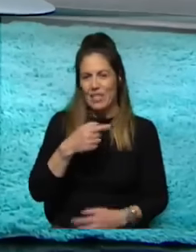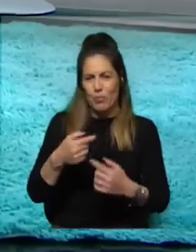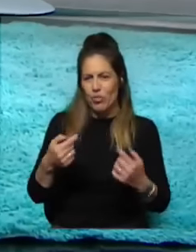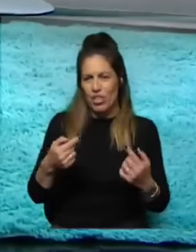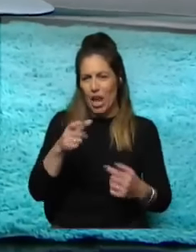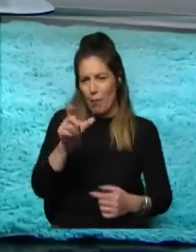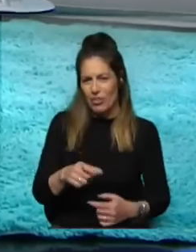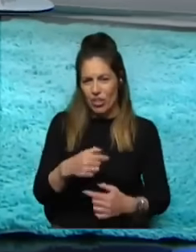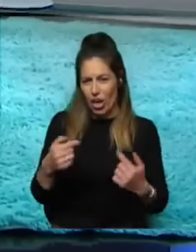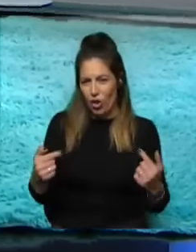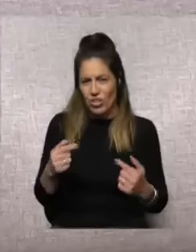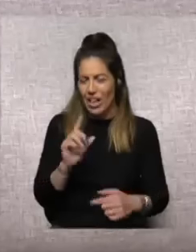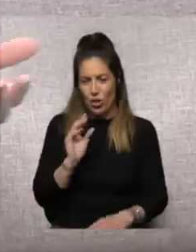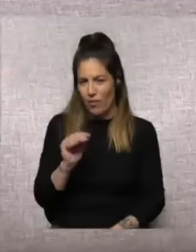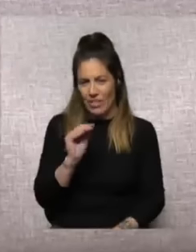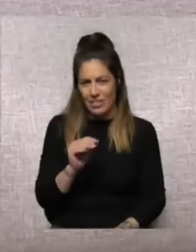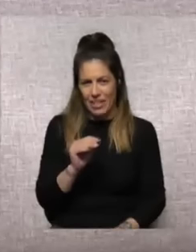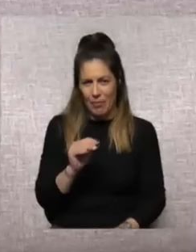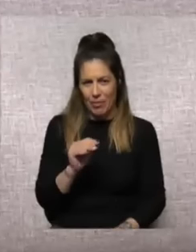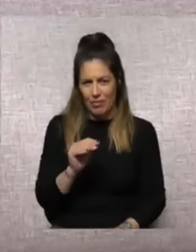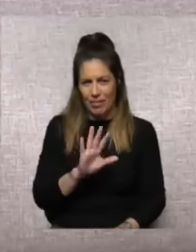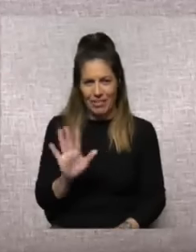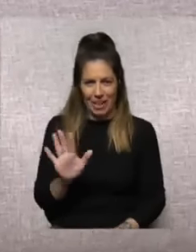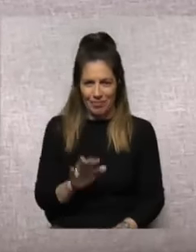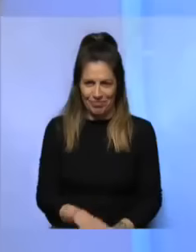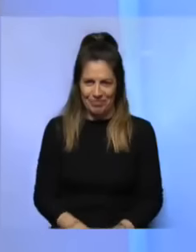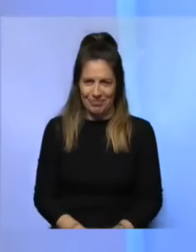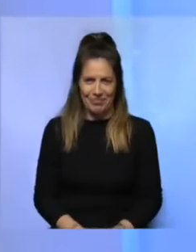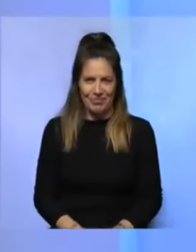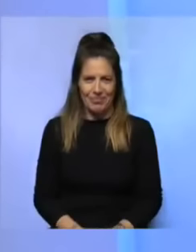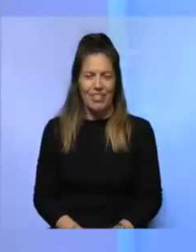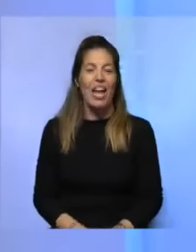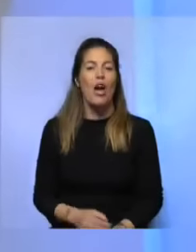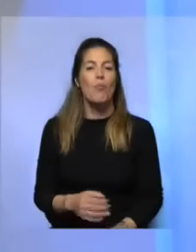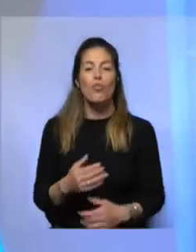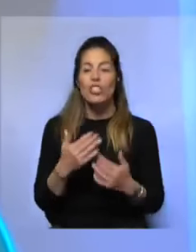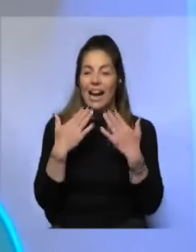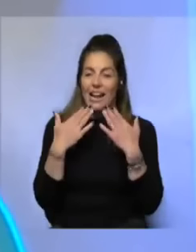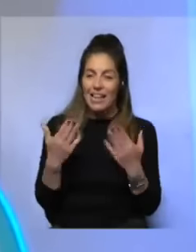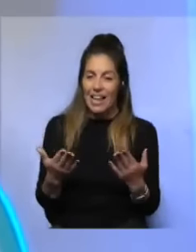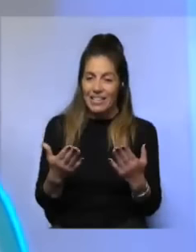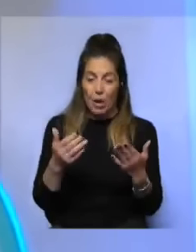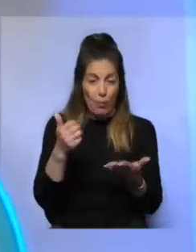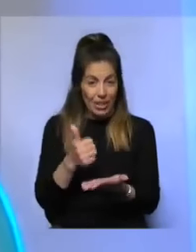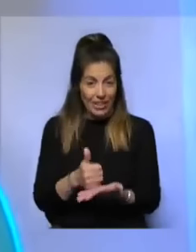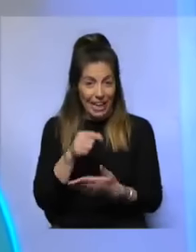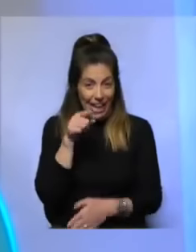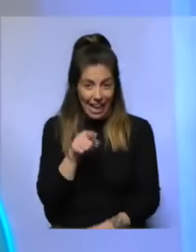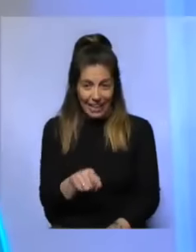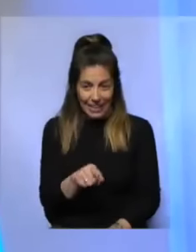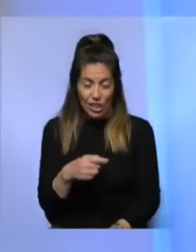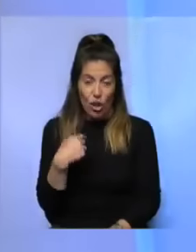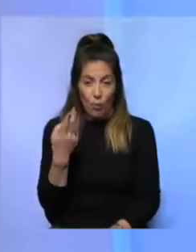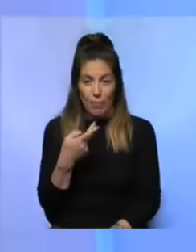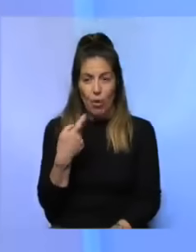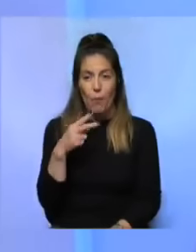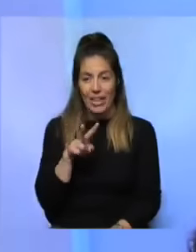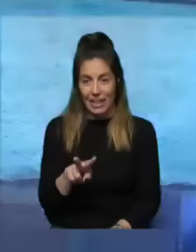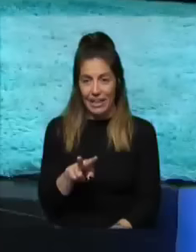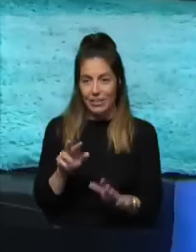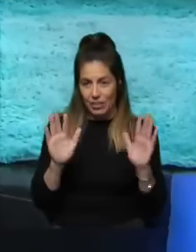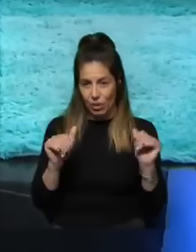habíamos anunciado. Así que, desempate. Es verdad. Señores, muchísimas gracias por estar ahí. Cuando me caí por la